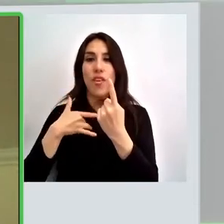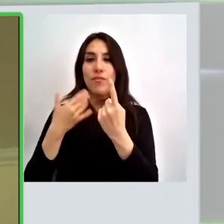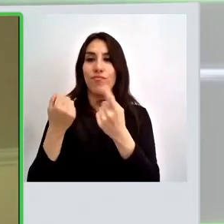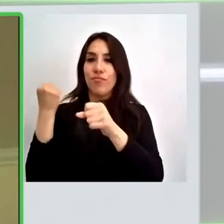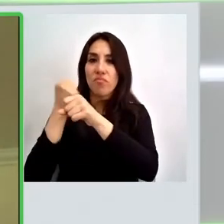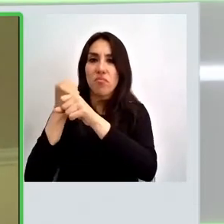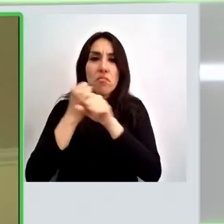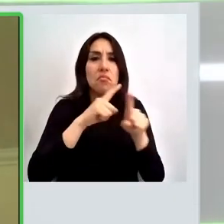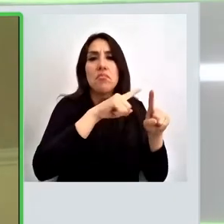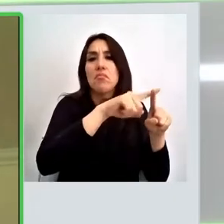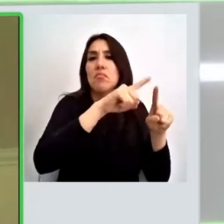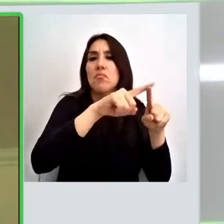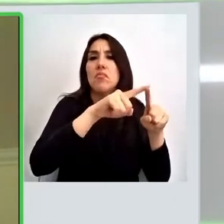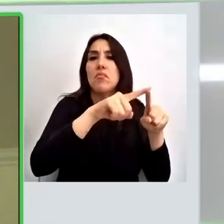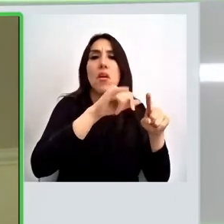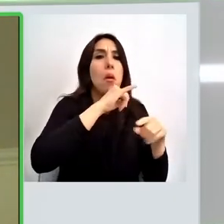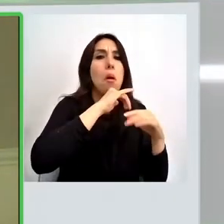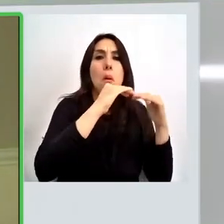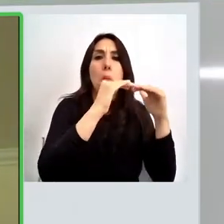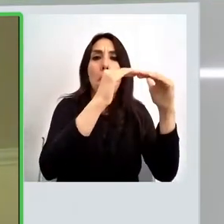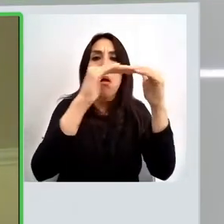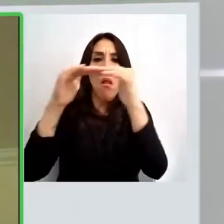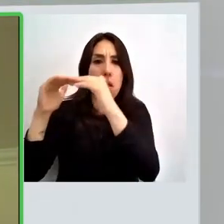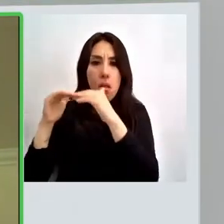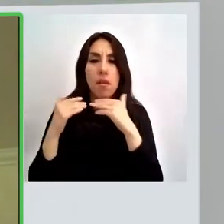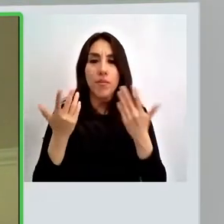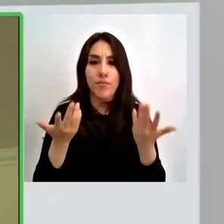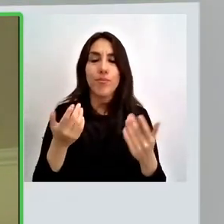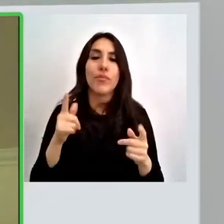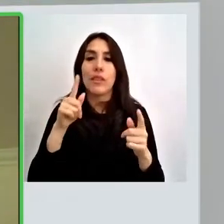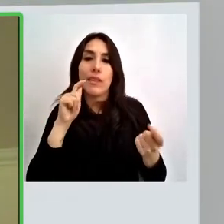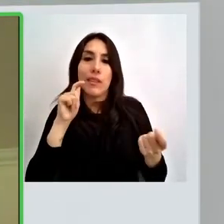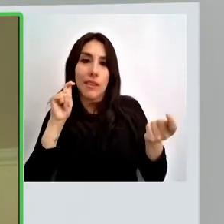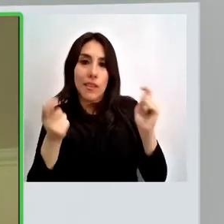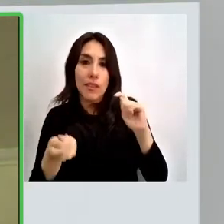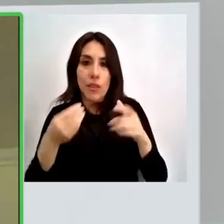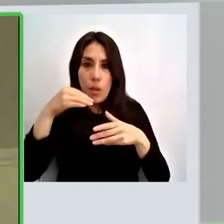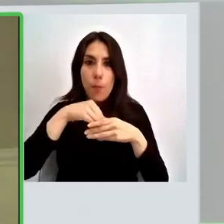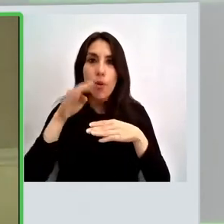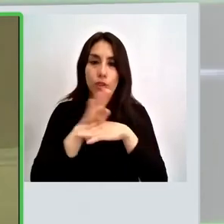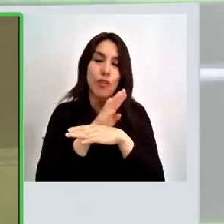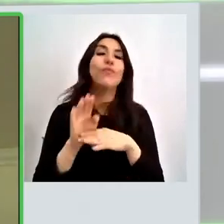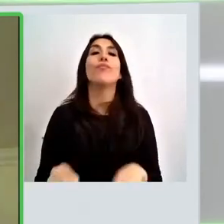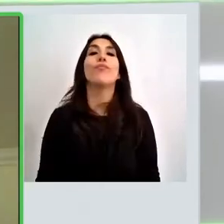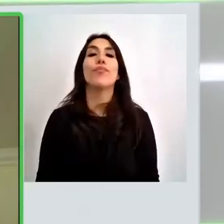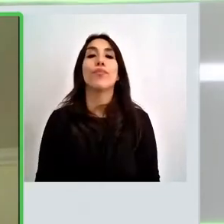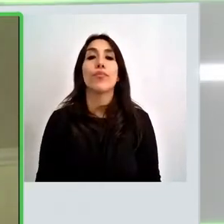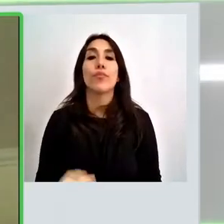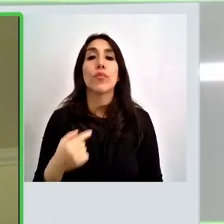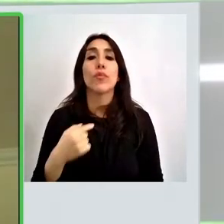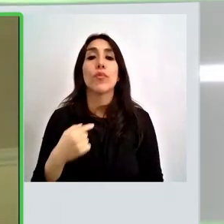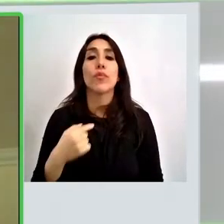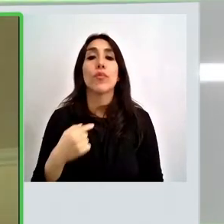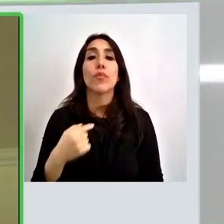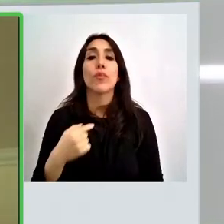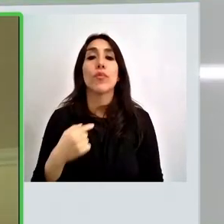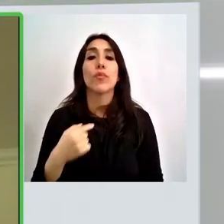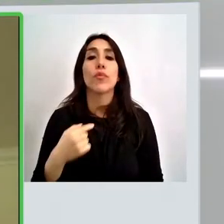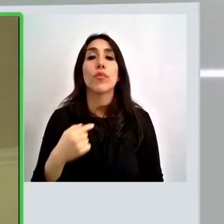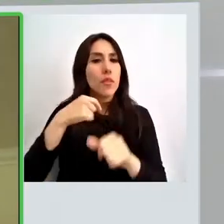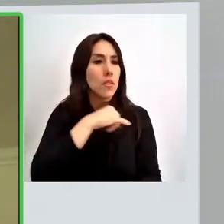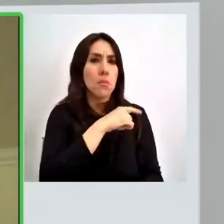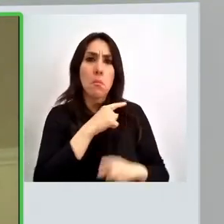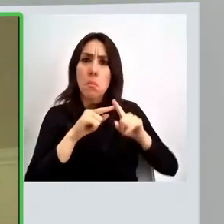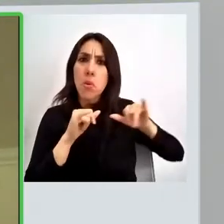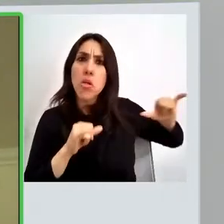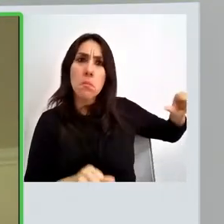van a ocurrir los cambios y francamente como recuerdo con lo que pasó con mi hermano cuando tú tienes un trabajo y